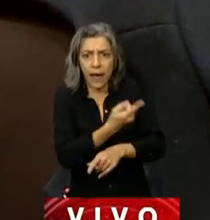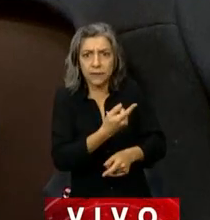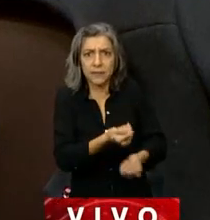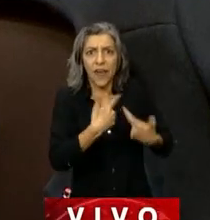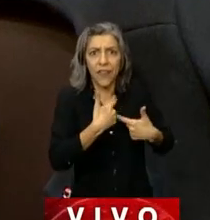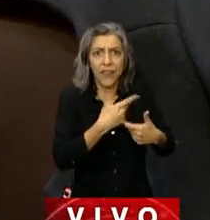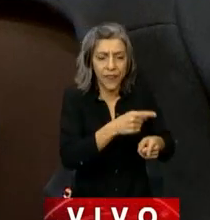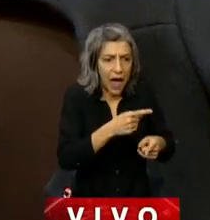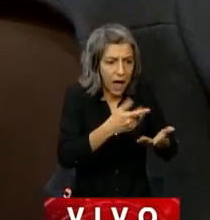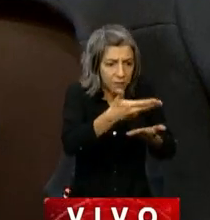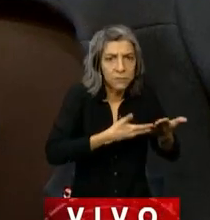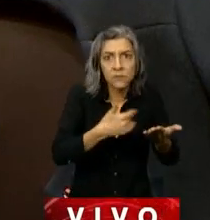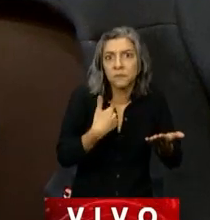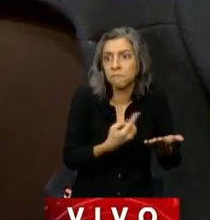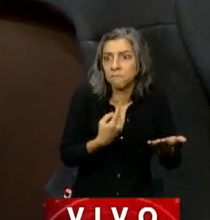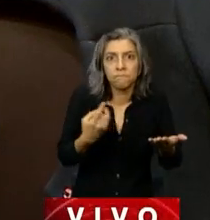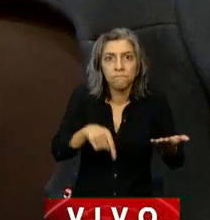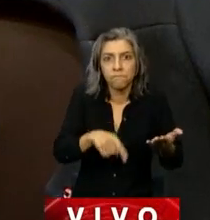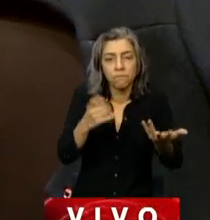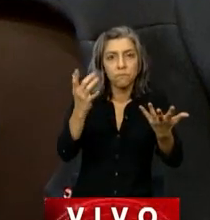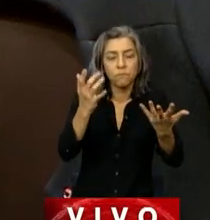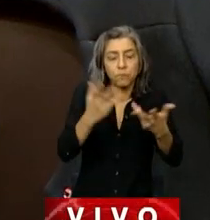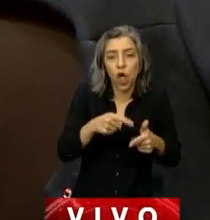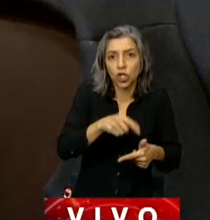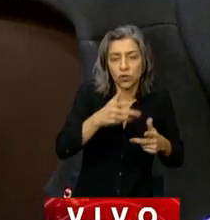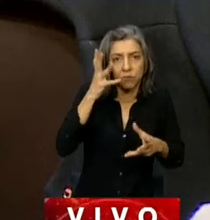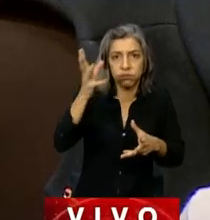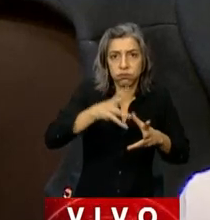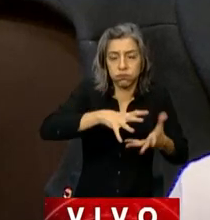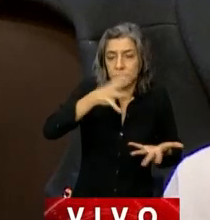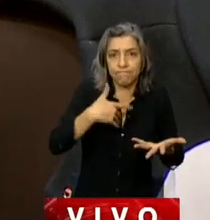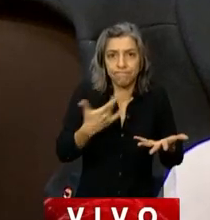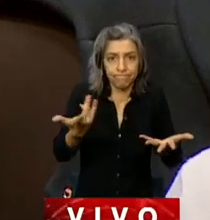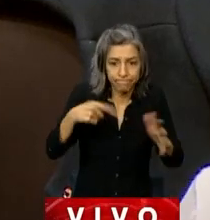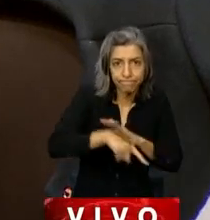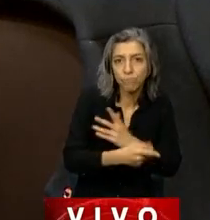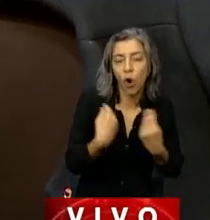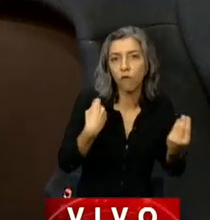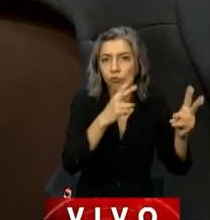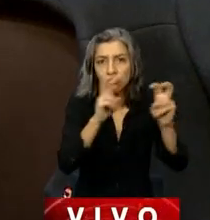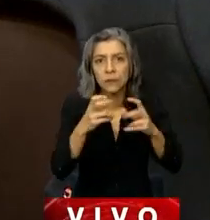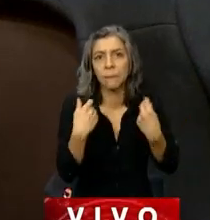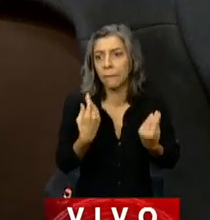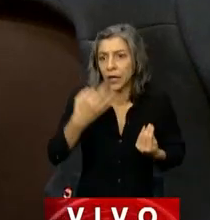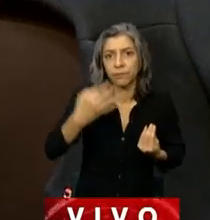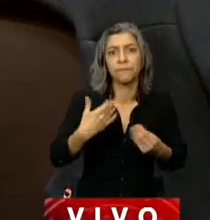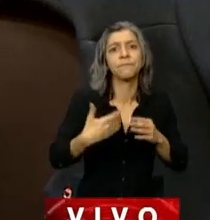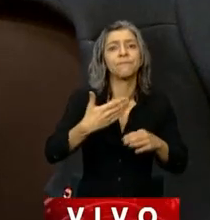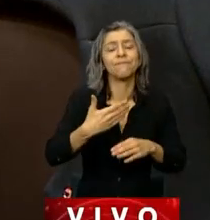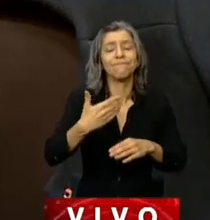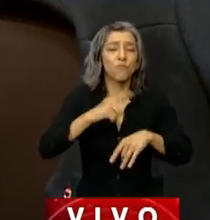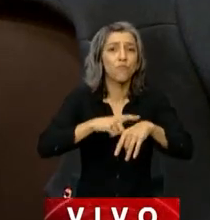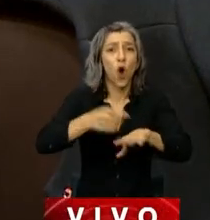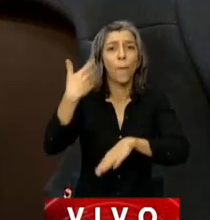de este que estamos tratando hoy cuando únicamente había habido una audiencia una comisión informativa en el año